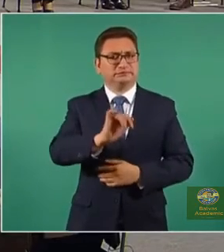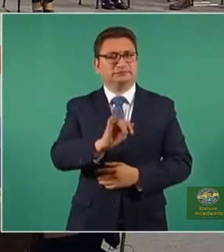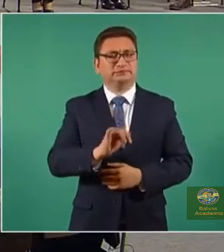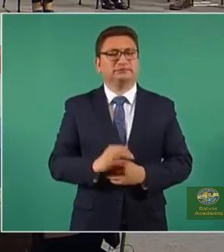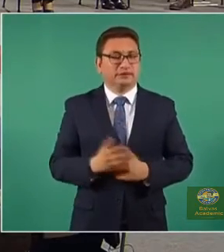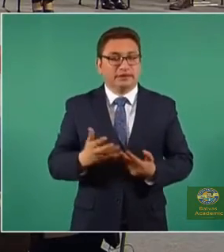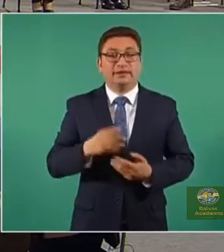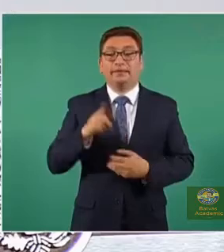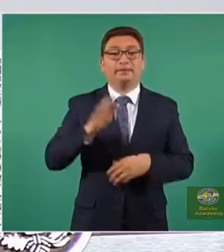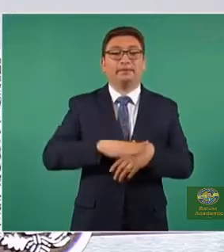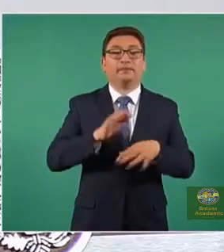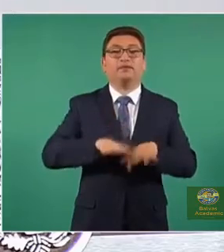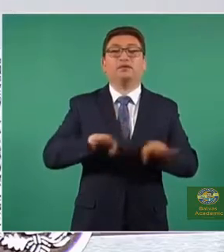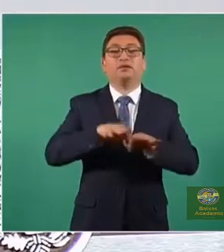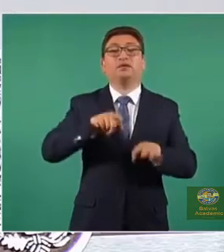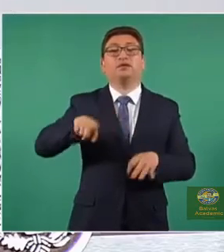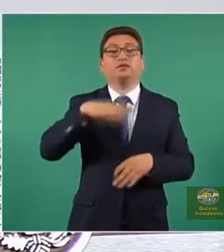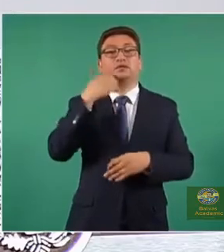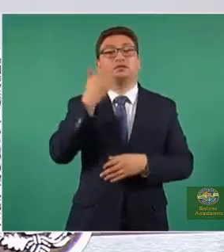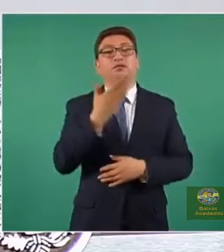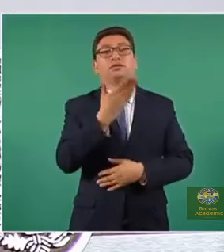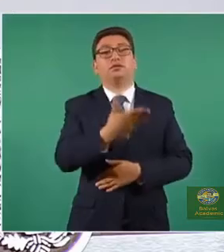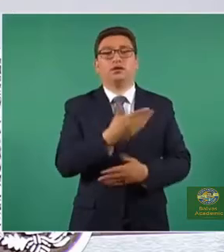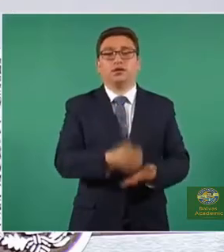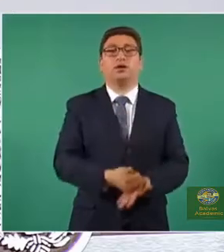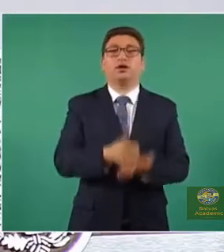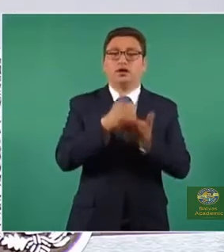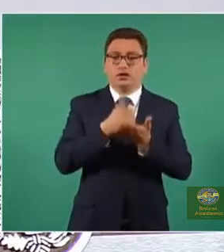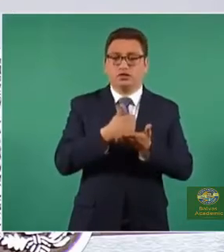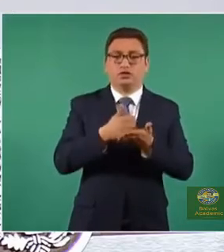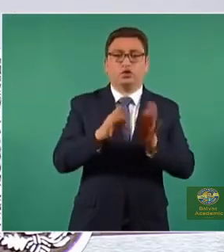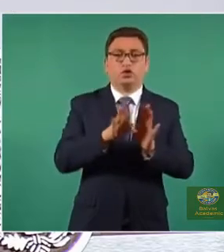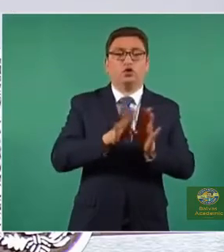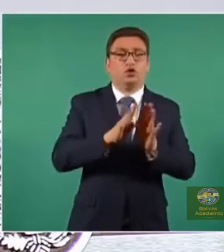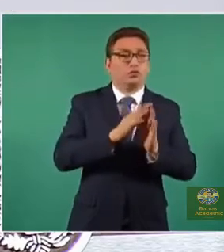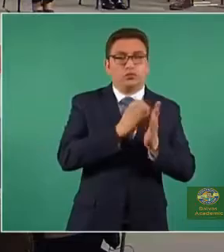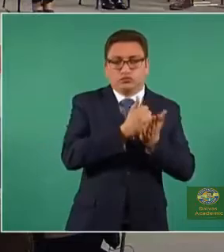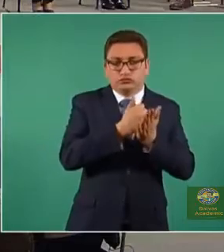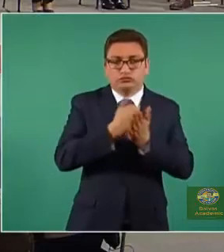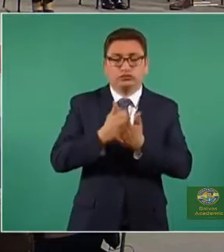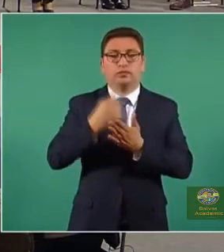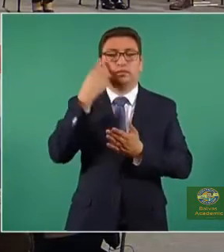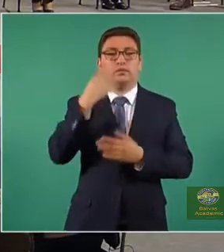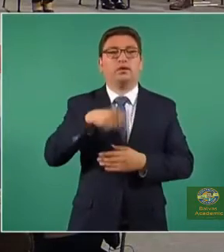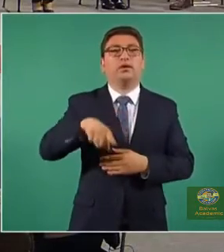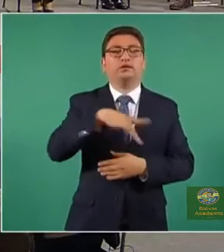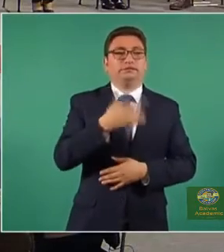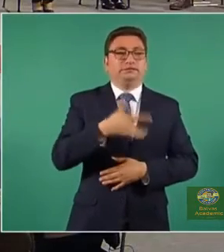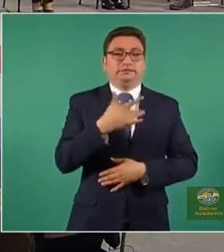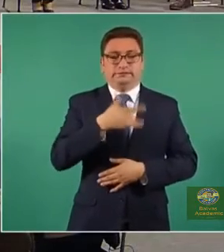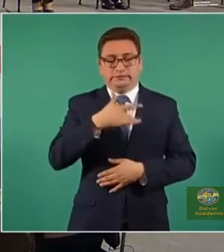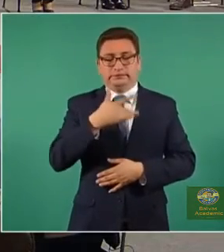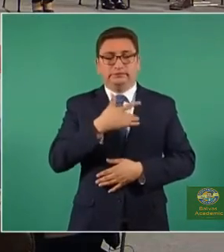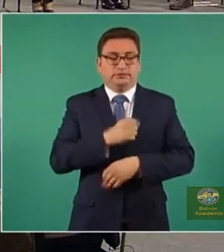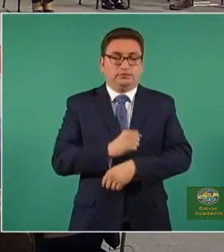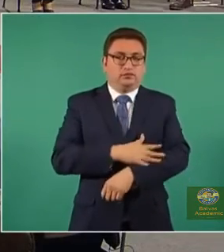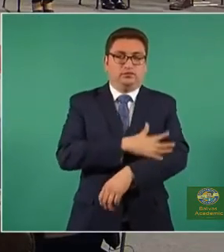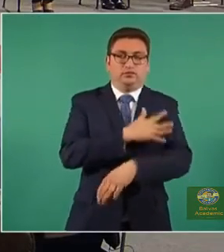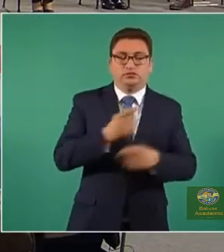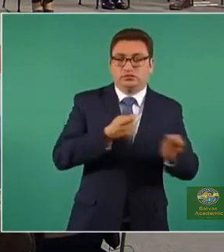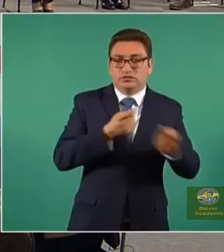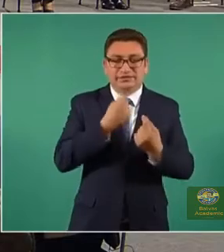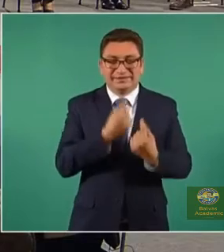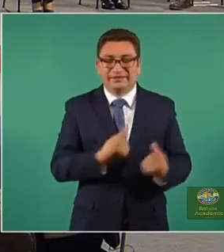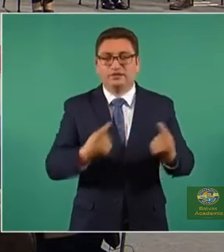todo demandaban también la ayuda en términos de manejo emocional, tanto para ellos como para poder trabajar con los niños y las niñas